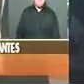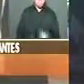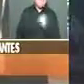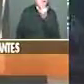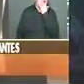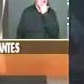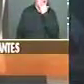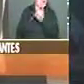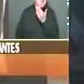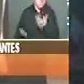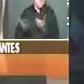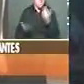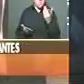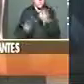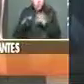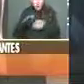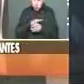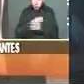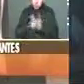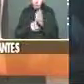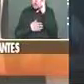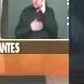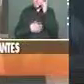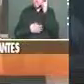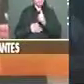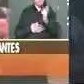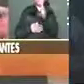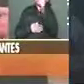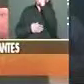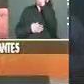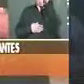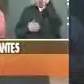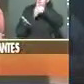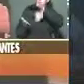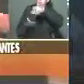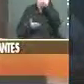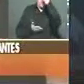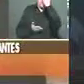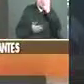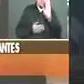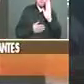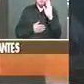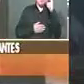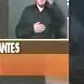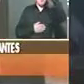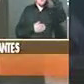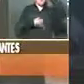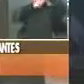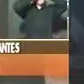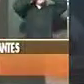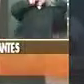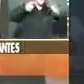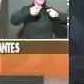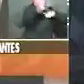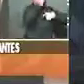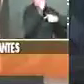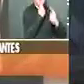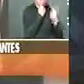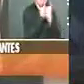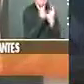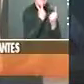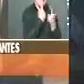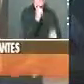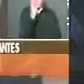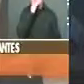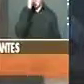ejemplo, allá no le dieron la posibilidad de entrar a gobernar, ni se negociaron las políticas de Estado con ellos. Aquí lo que se